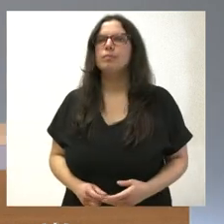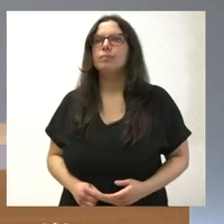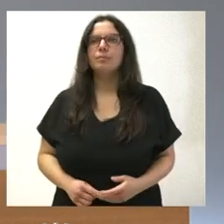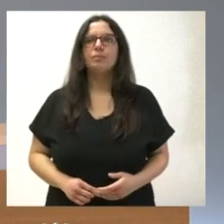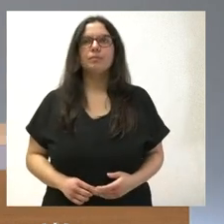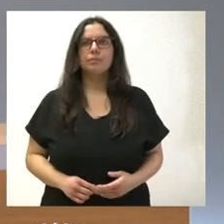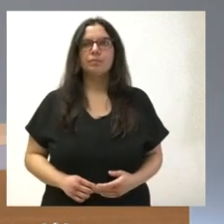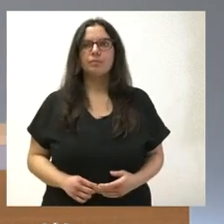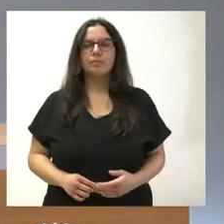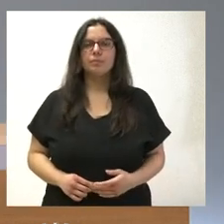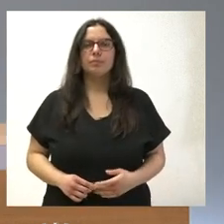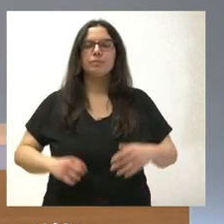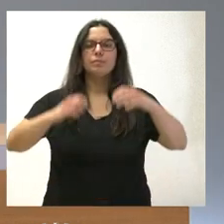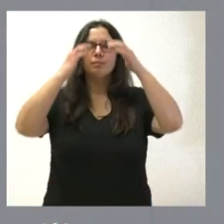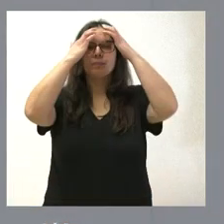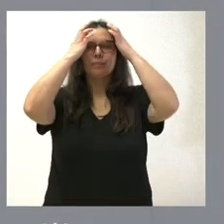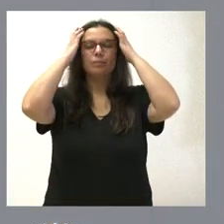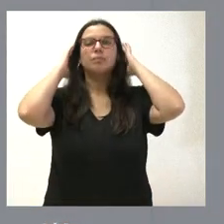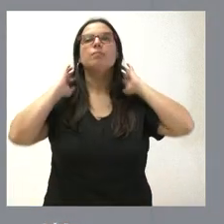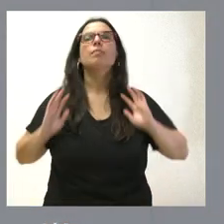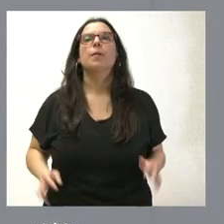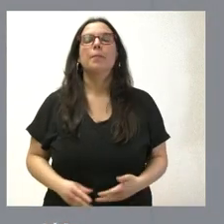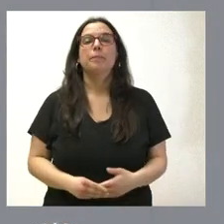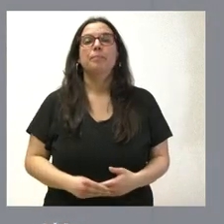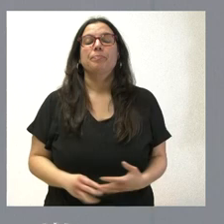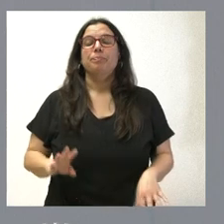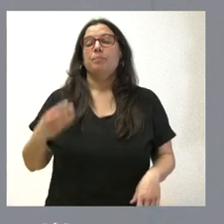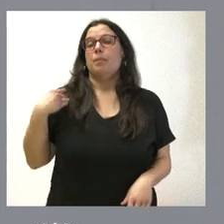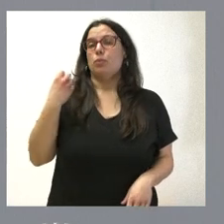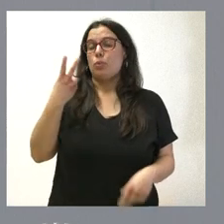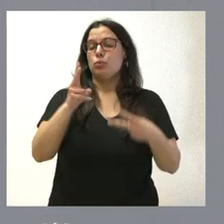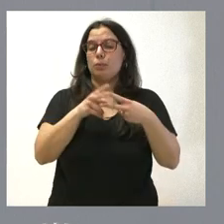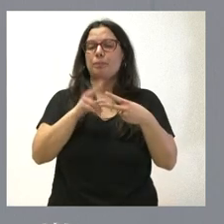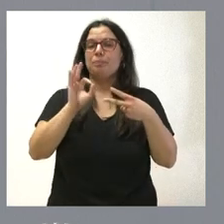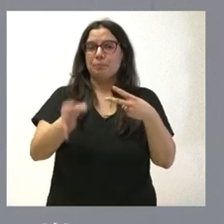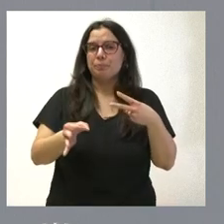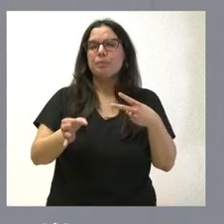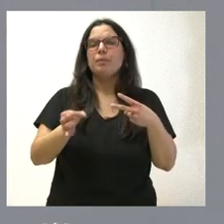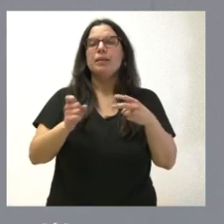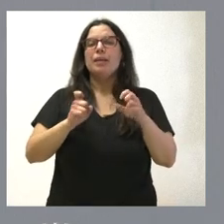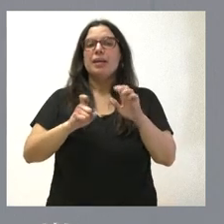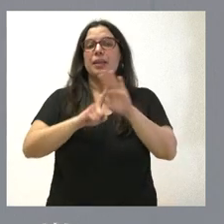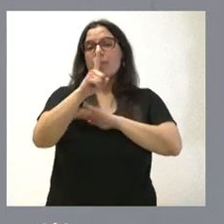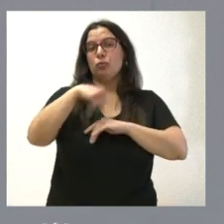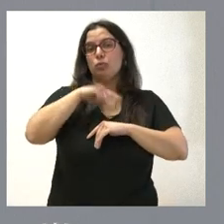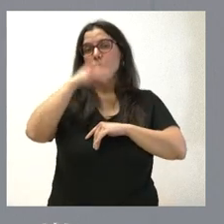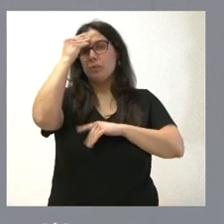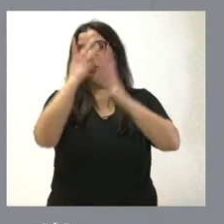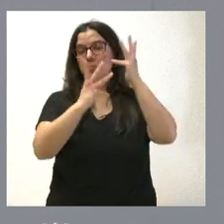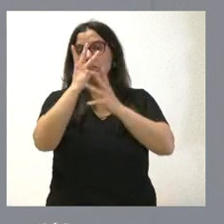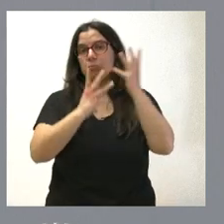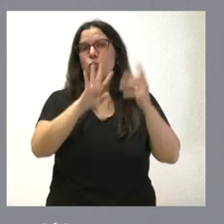comunidad pues para usted plantea usted dos cuestiones efectivamente el crecimiento que esperamos del techo de gastos sea el